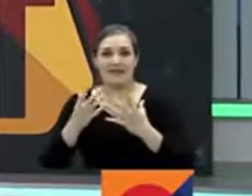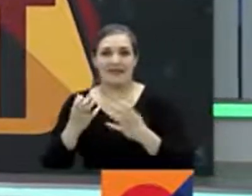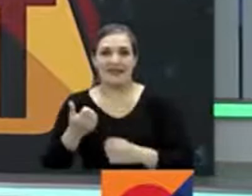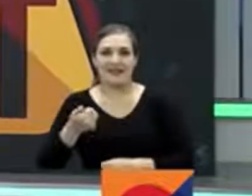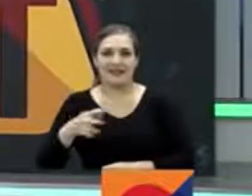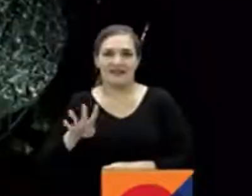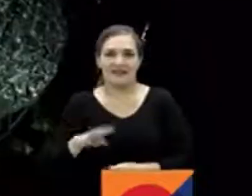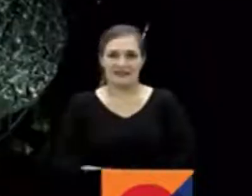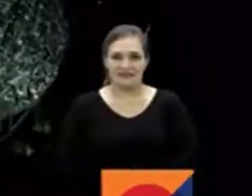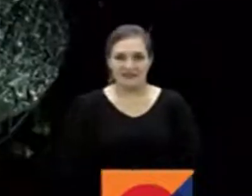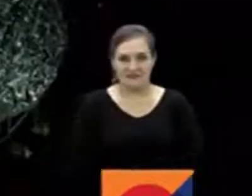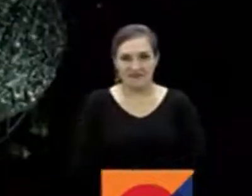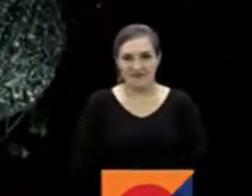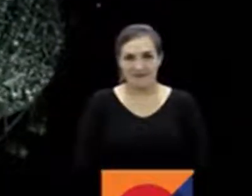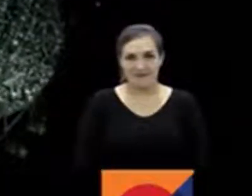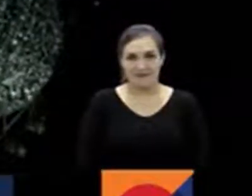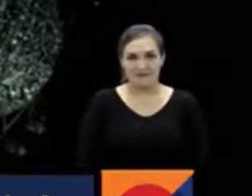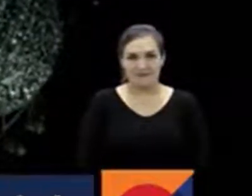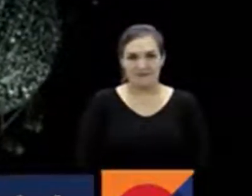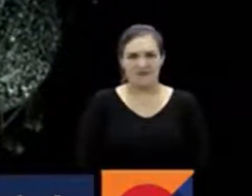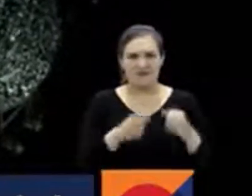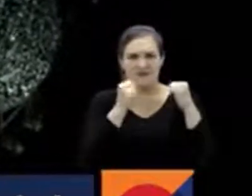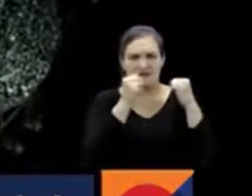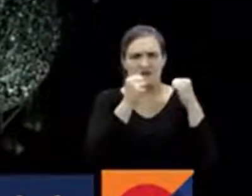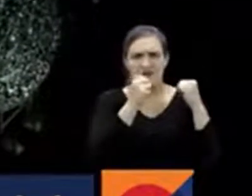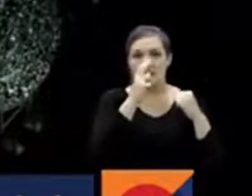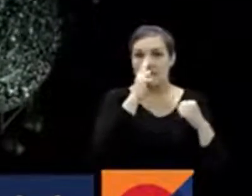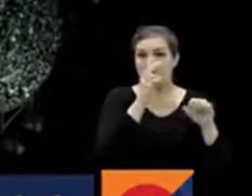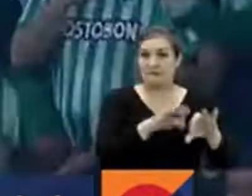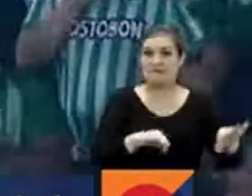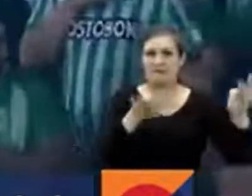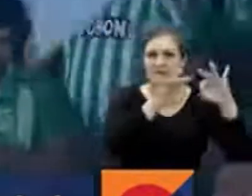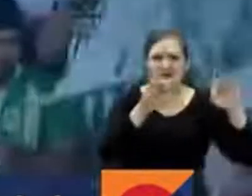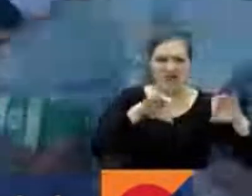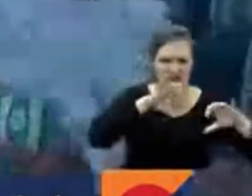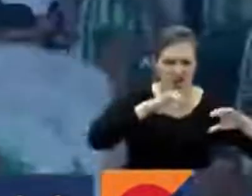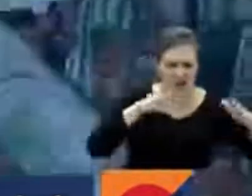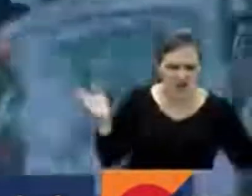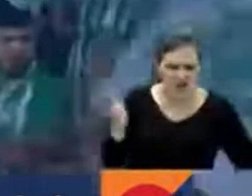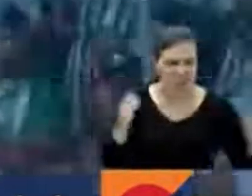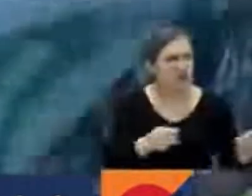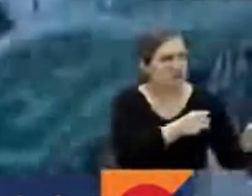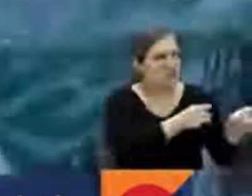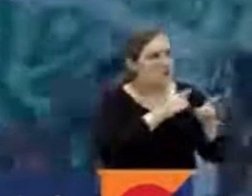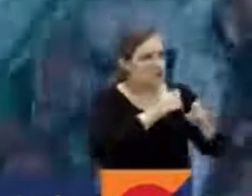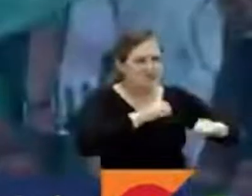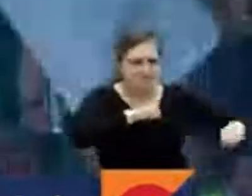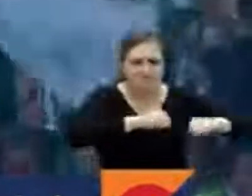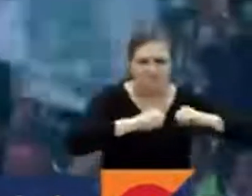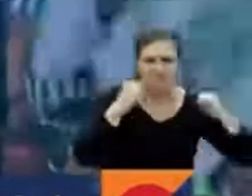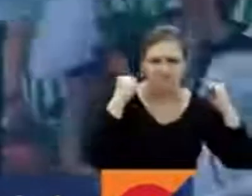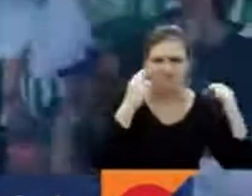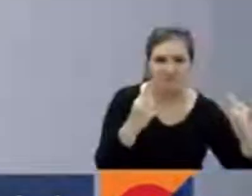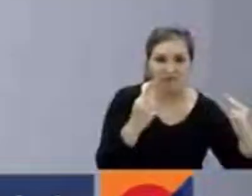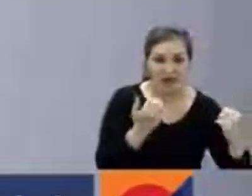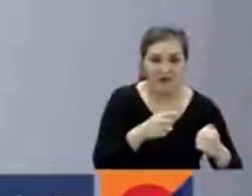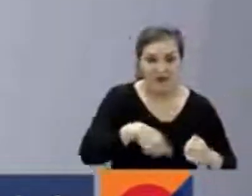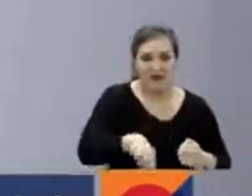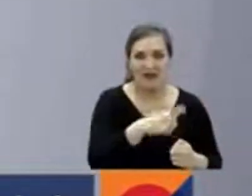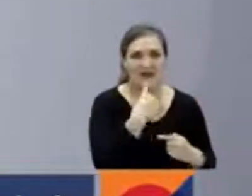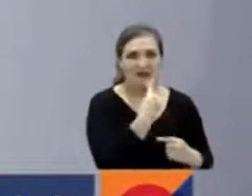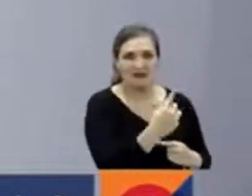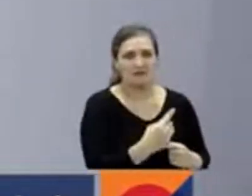14. La hinchada de Nacional ha sido fundamental para llegar a la final. Por eso, el mensaje del plantel es para ellos. Nos